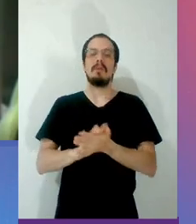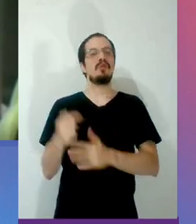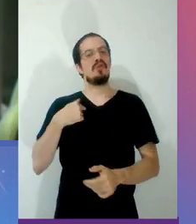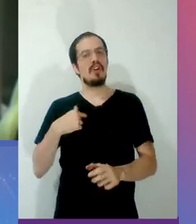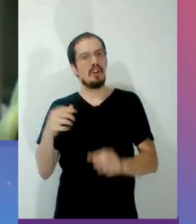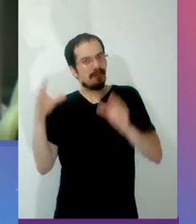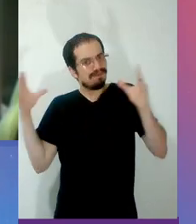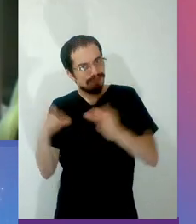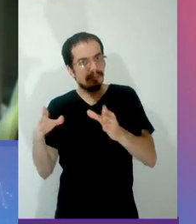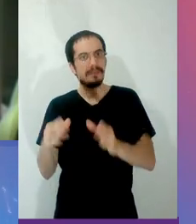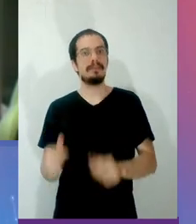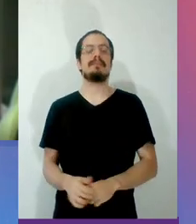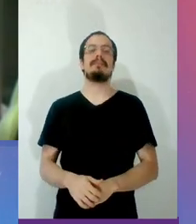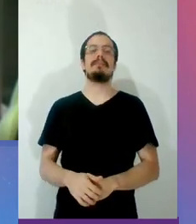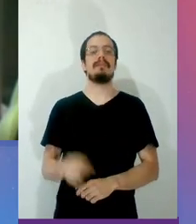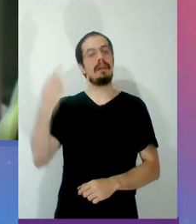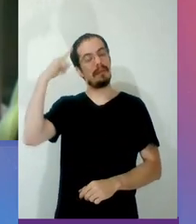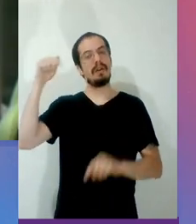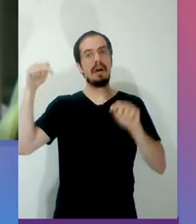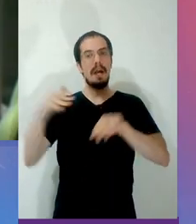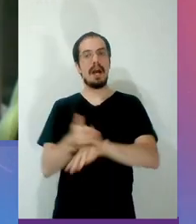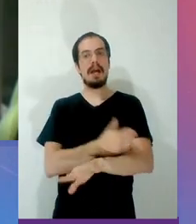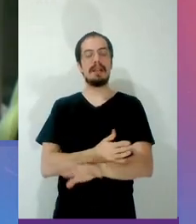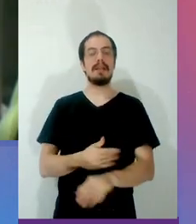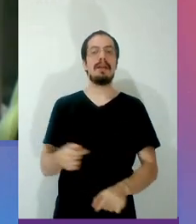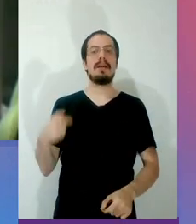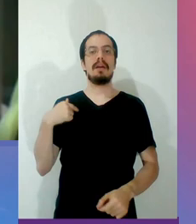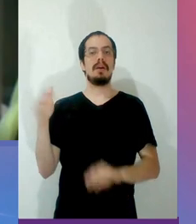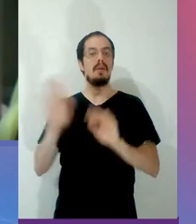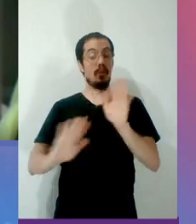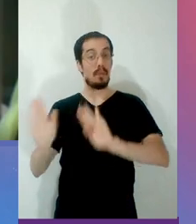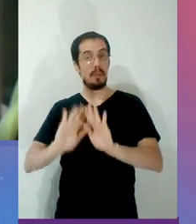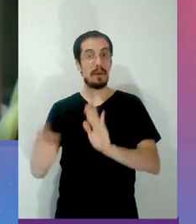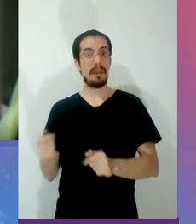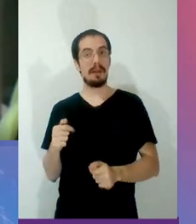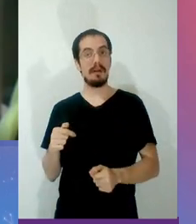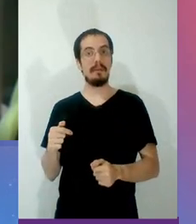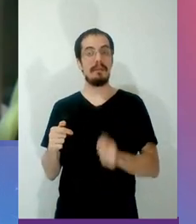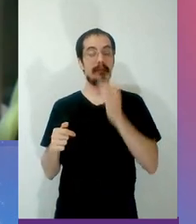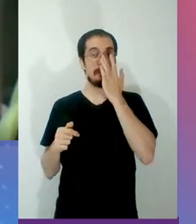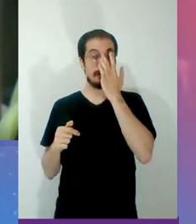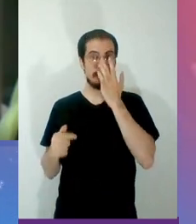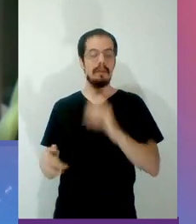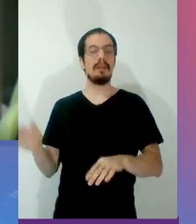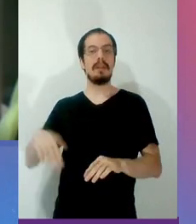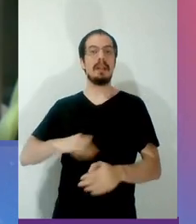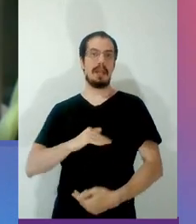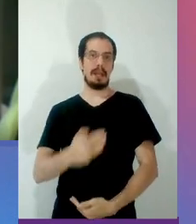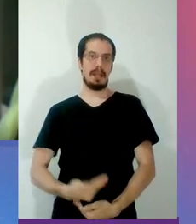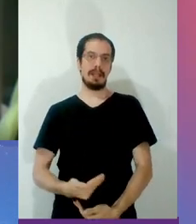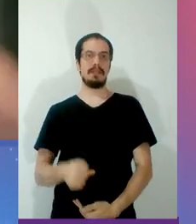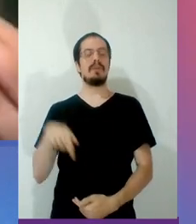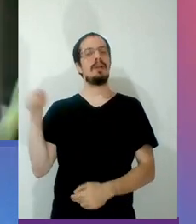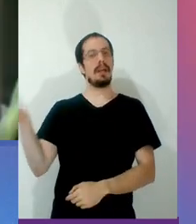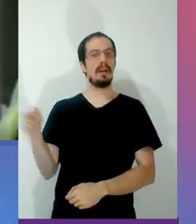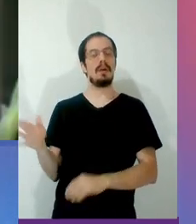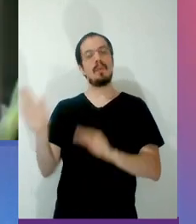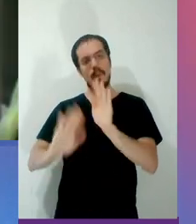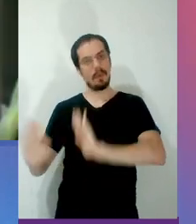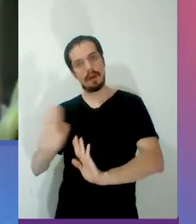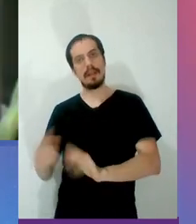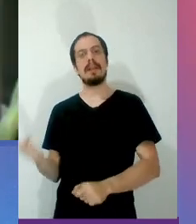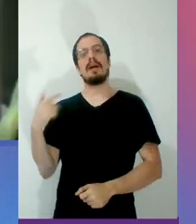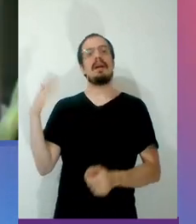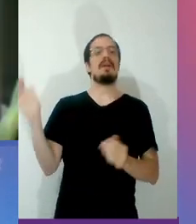Ah, pero antes, cuidar desde la gestación, cuidar desde el mismo